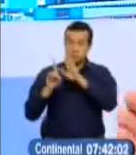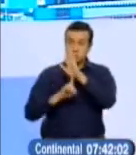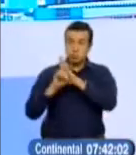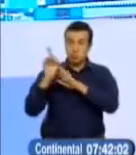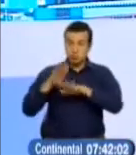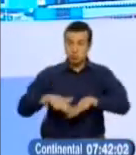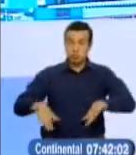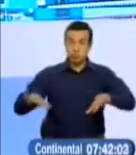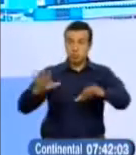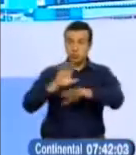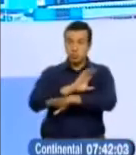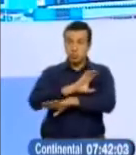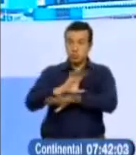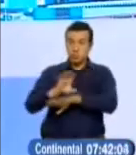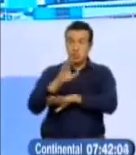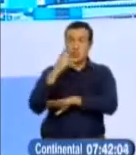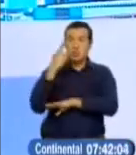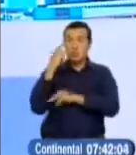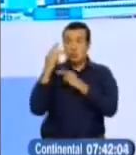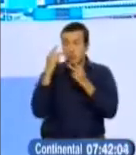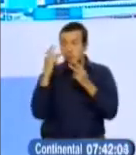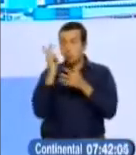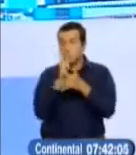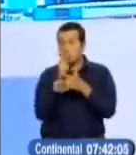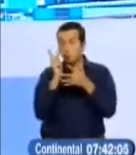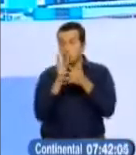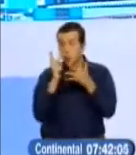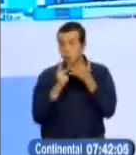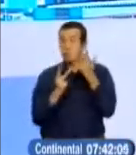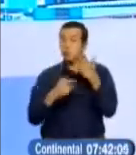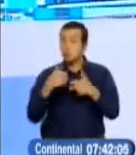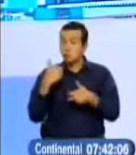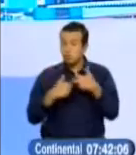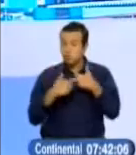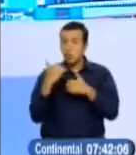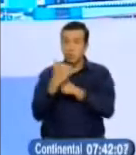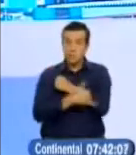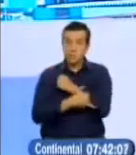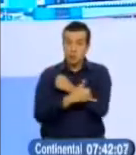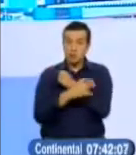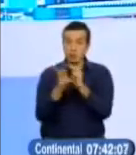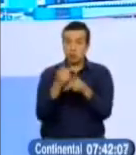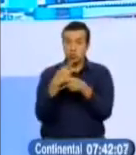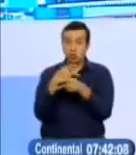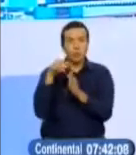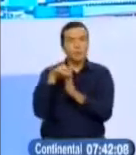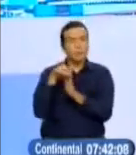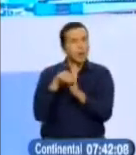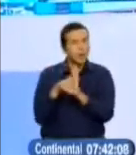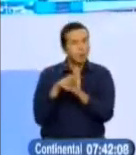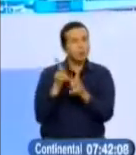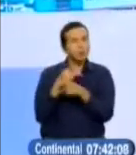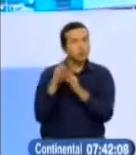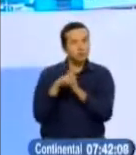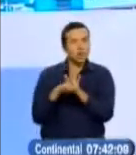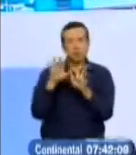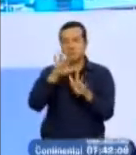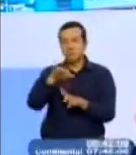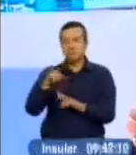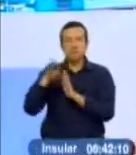y el agro también encuentra algunos elementos críticos somos un país de baja productividad aquí